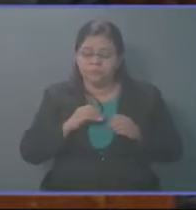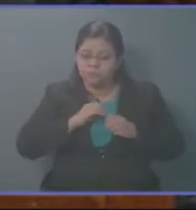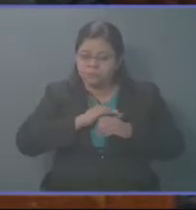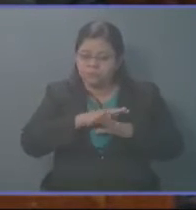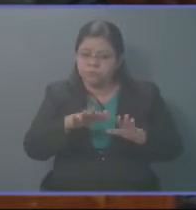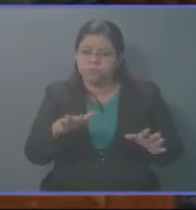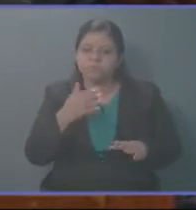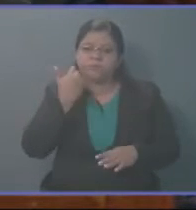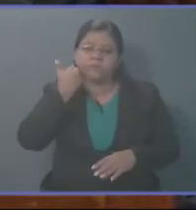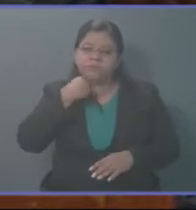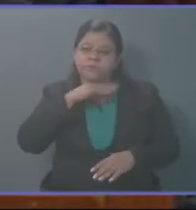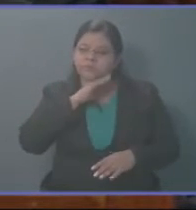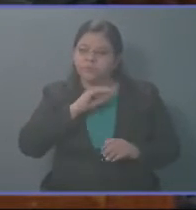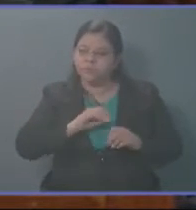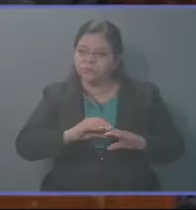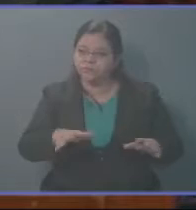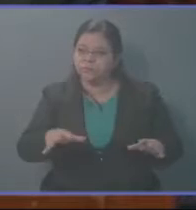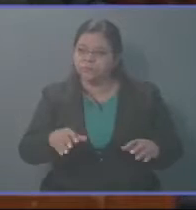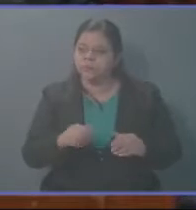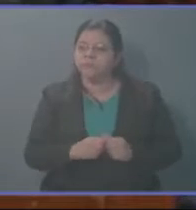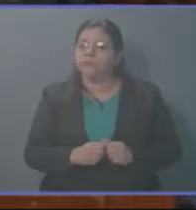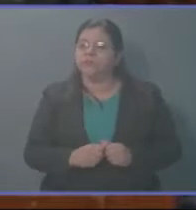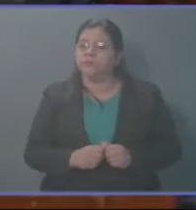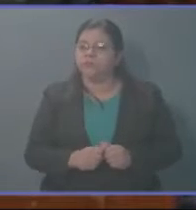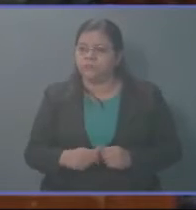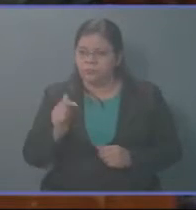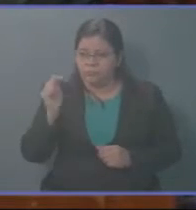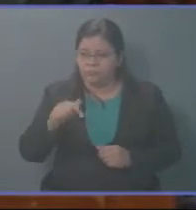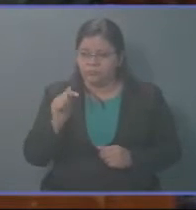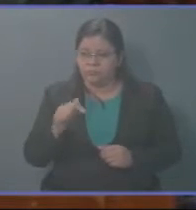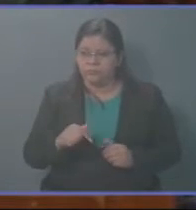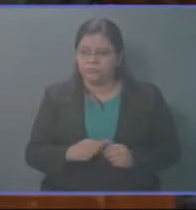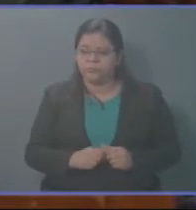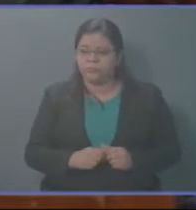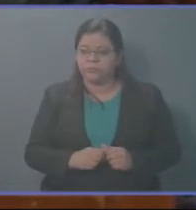esta enfermedad. Y por lo tanto,